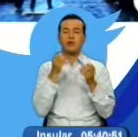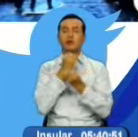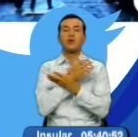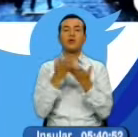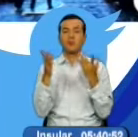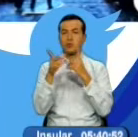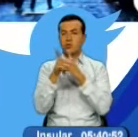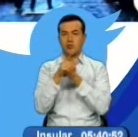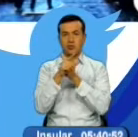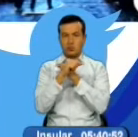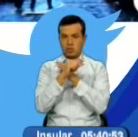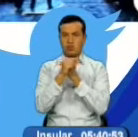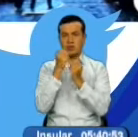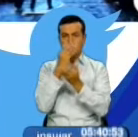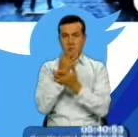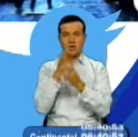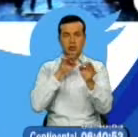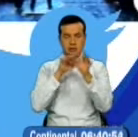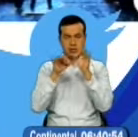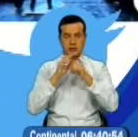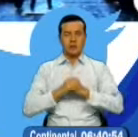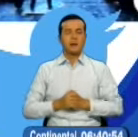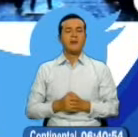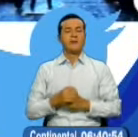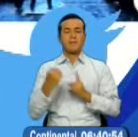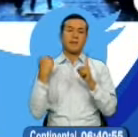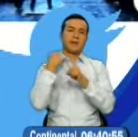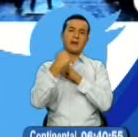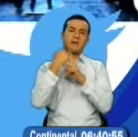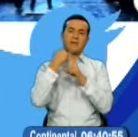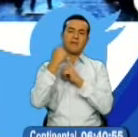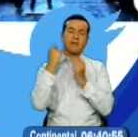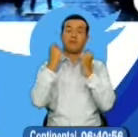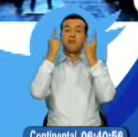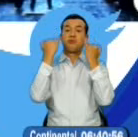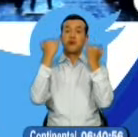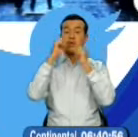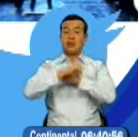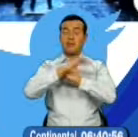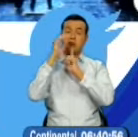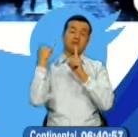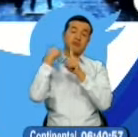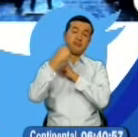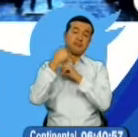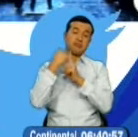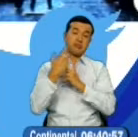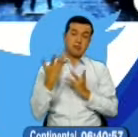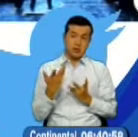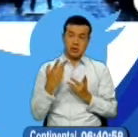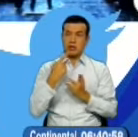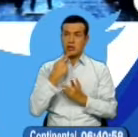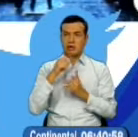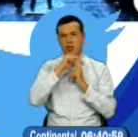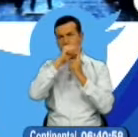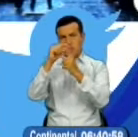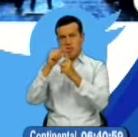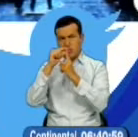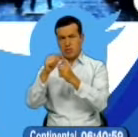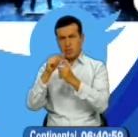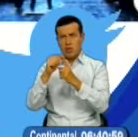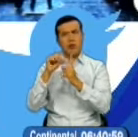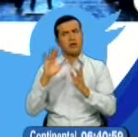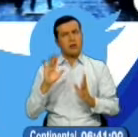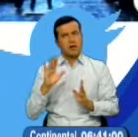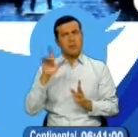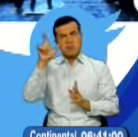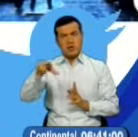también en redes sociales. Aclaración. Me agredieron por sorpresa esta mañana y la verdad es que le dije de todo menos guapo